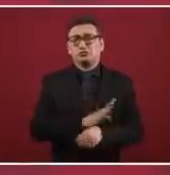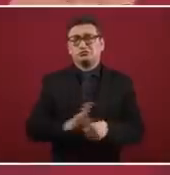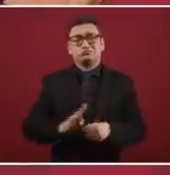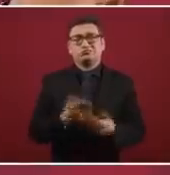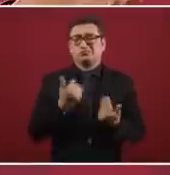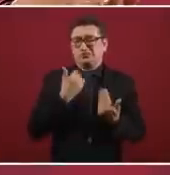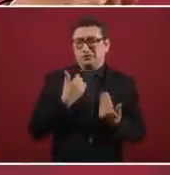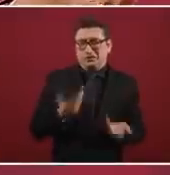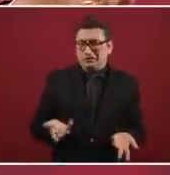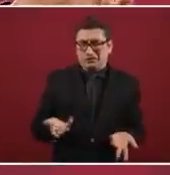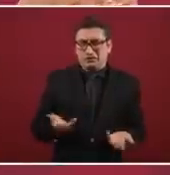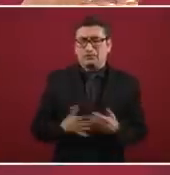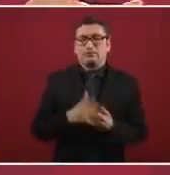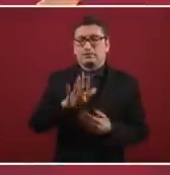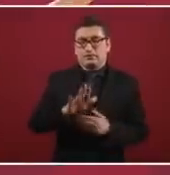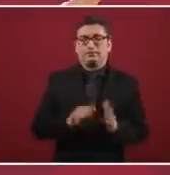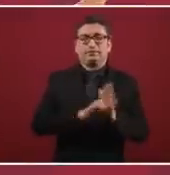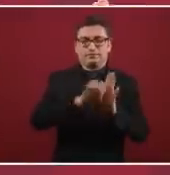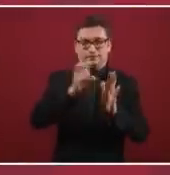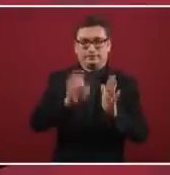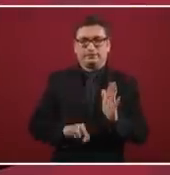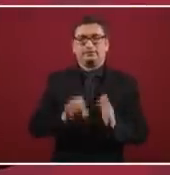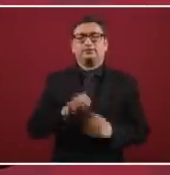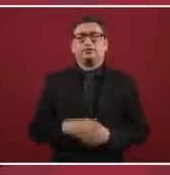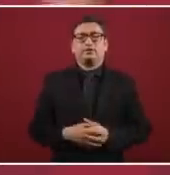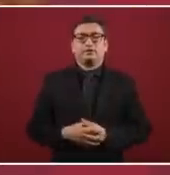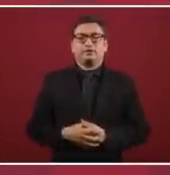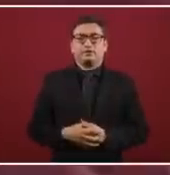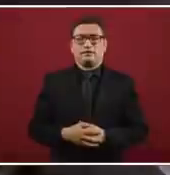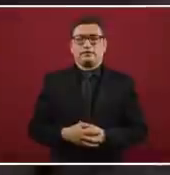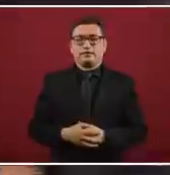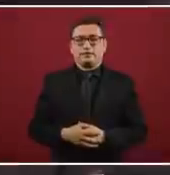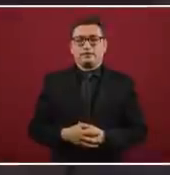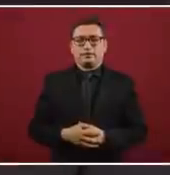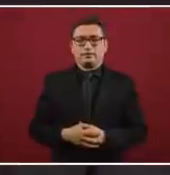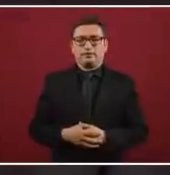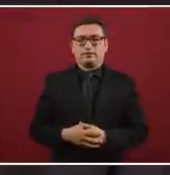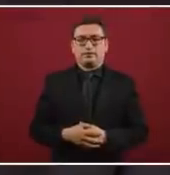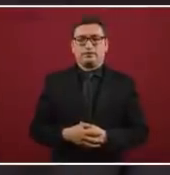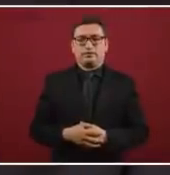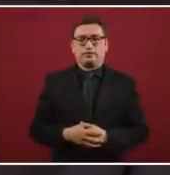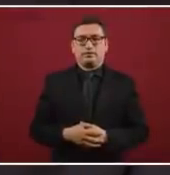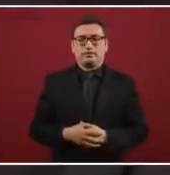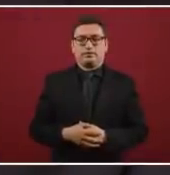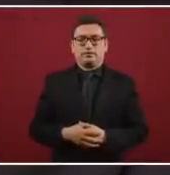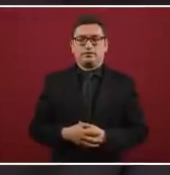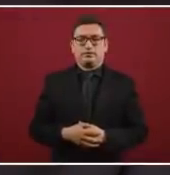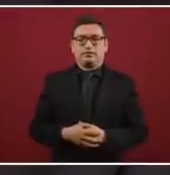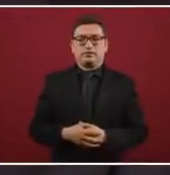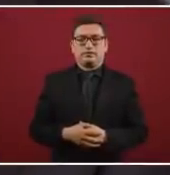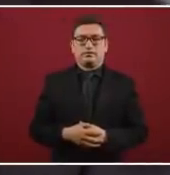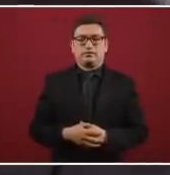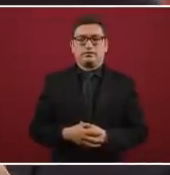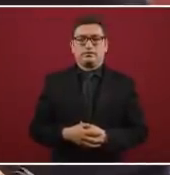Por ejemplo, son programas los que estamos aplicando,